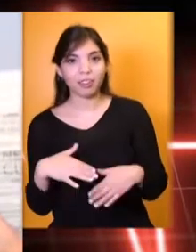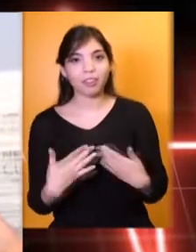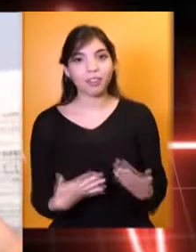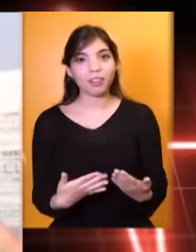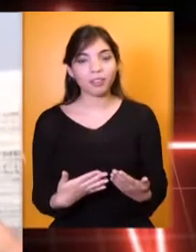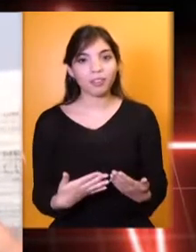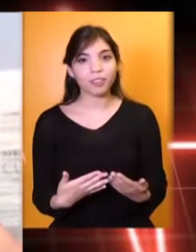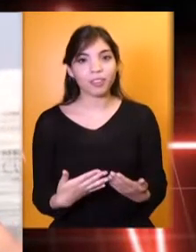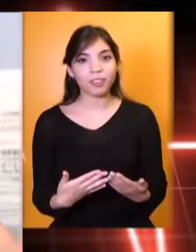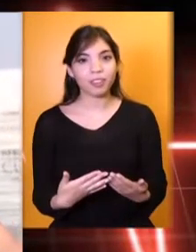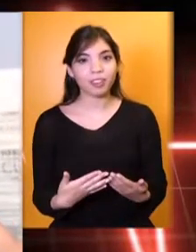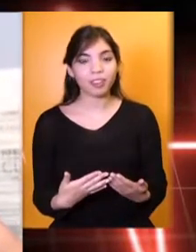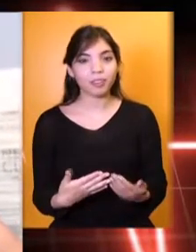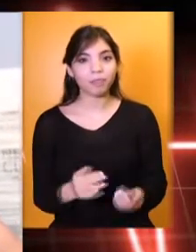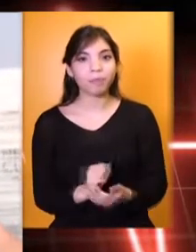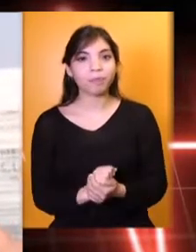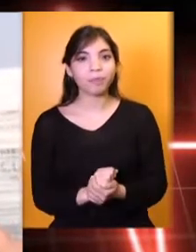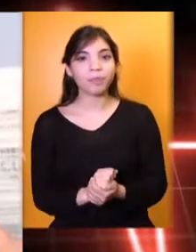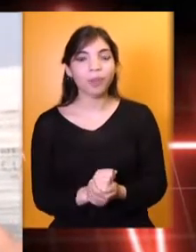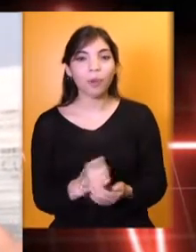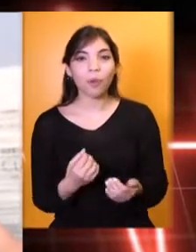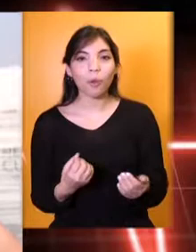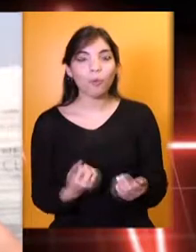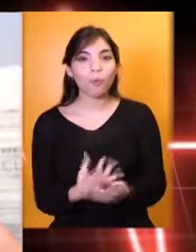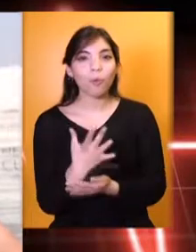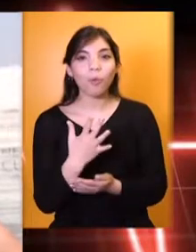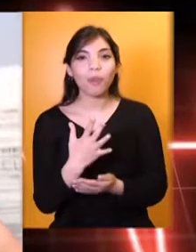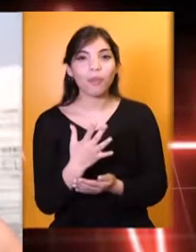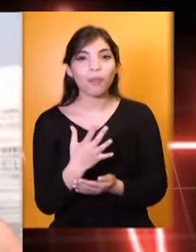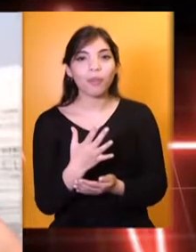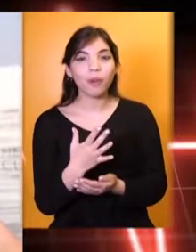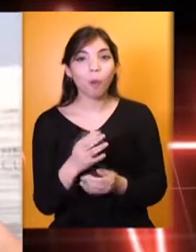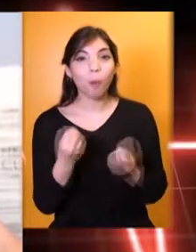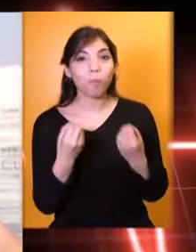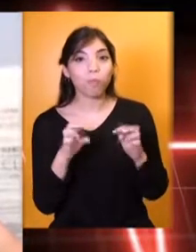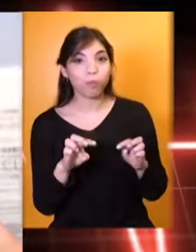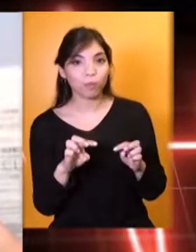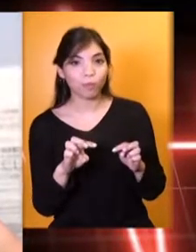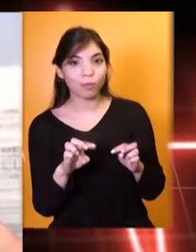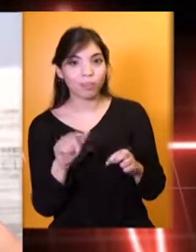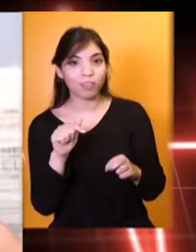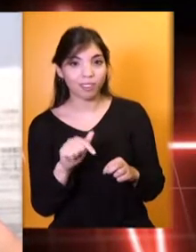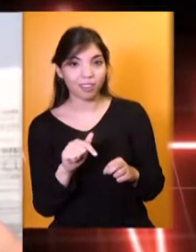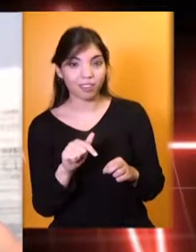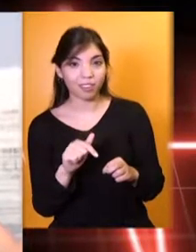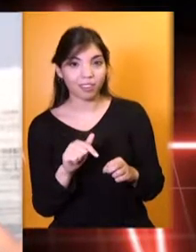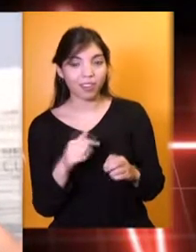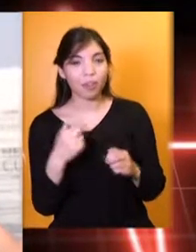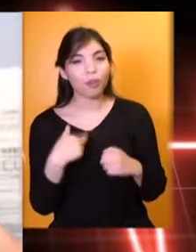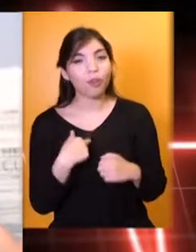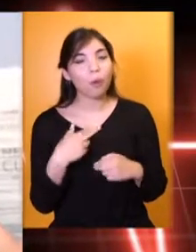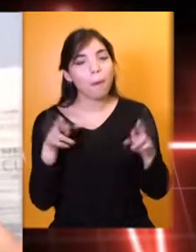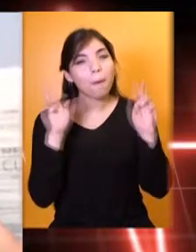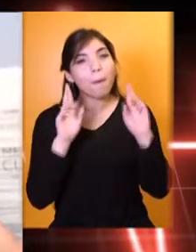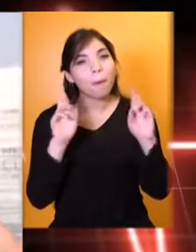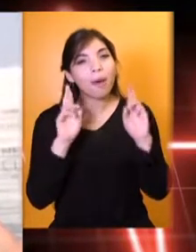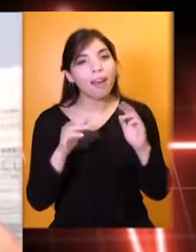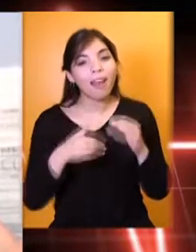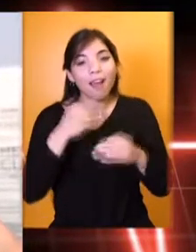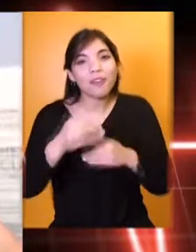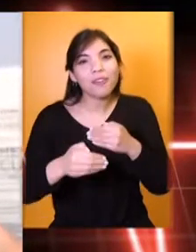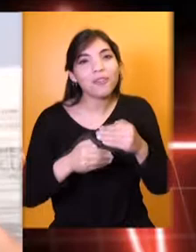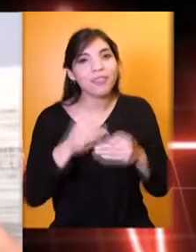esto se abre un espacio, un camino, que yo espero que vaya escalando en forma